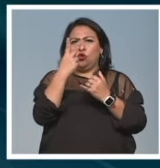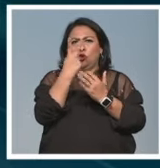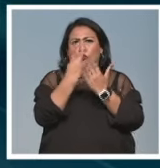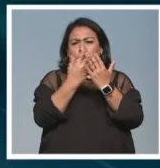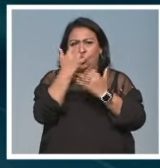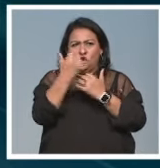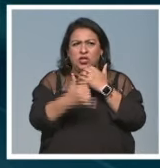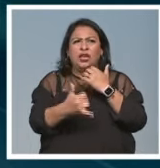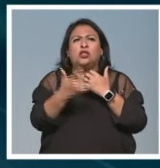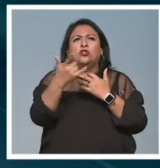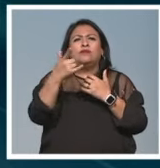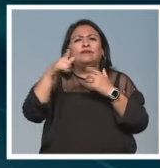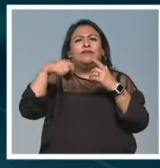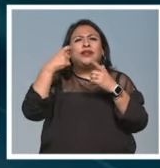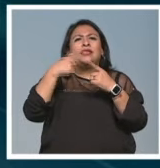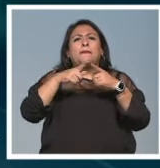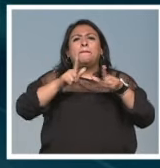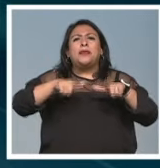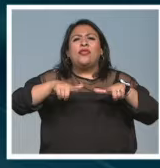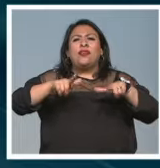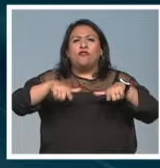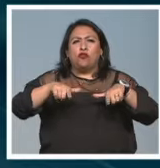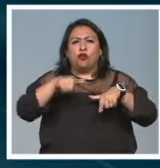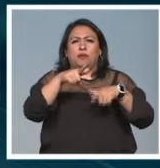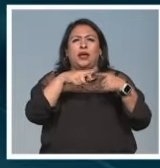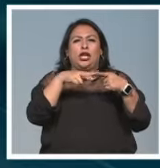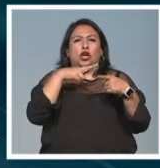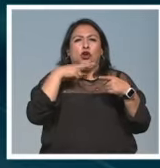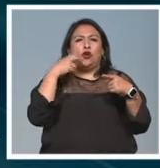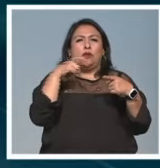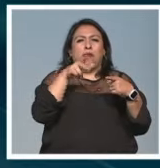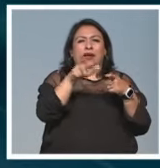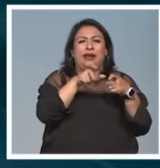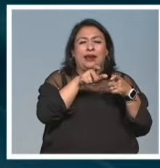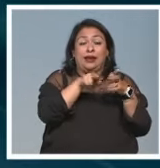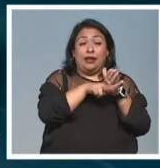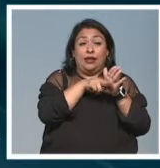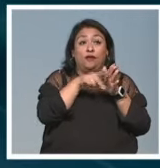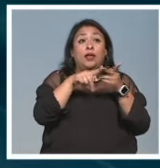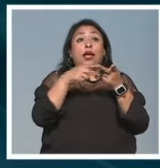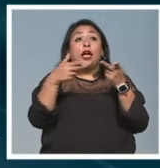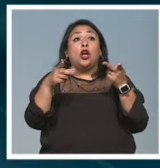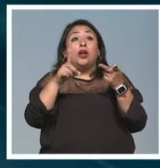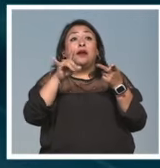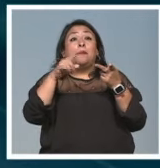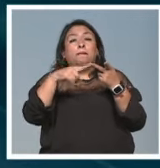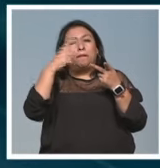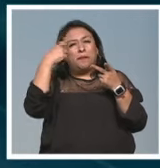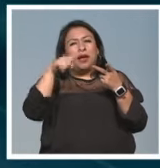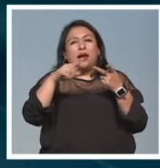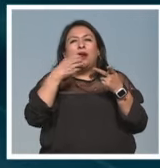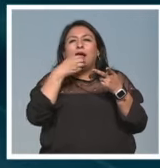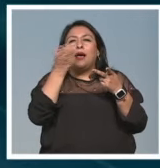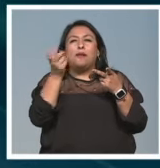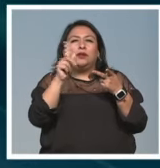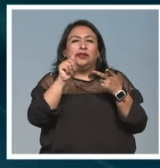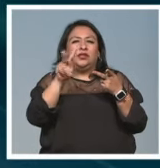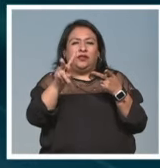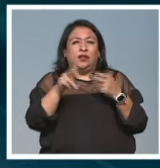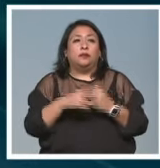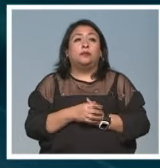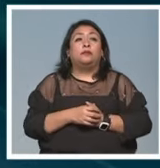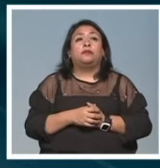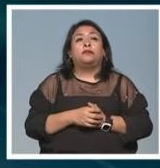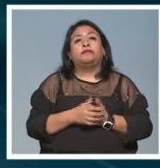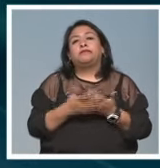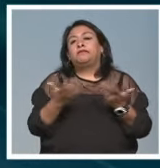proyectos han sido producidos por plataformas, Roma con Netflix y ahora la serie Disclaimer para Apple TV. Uno,